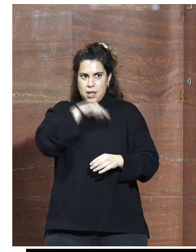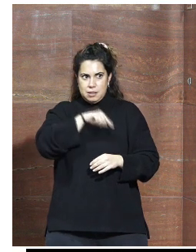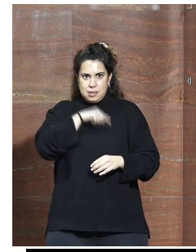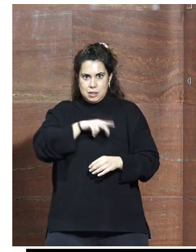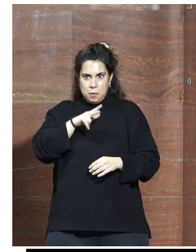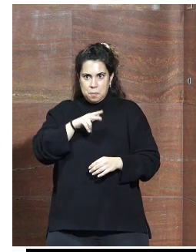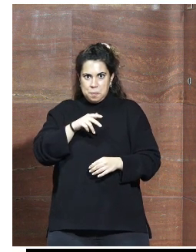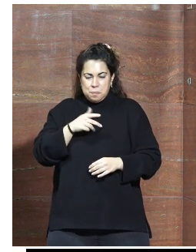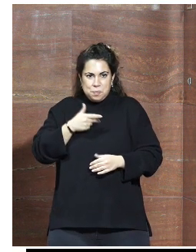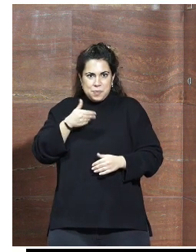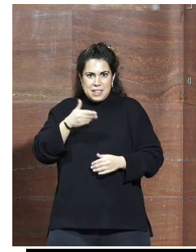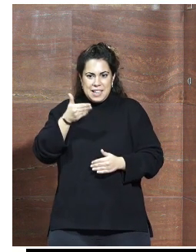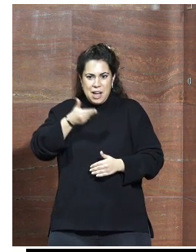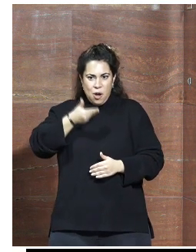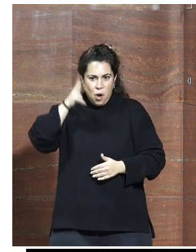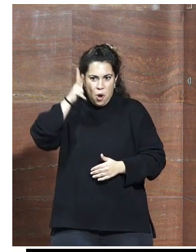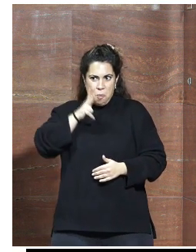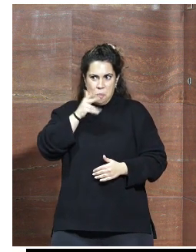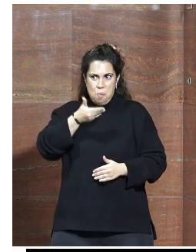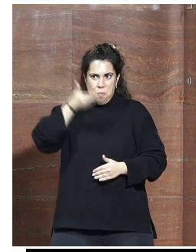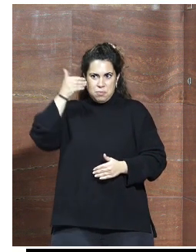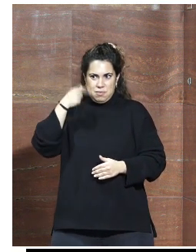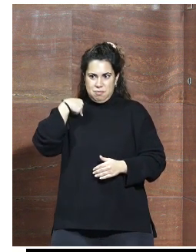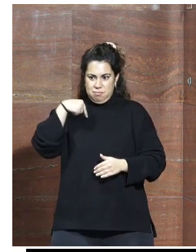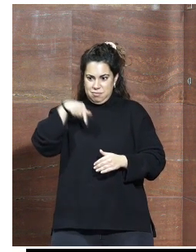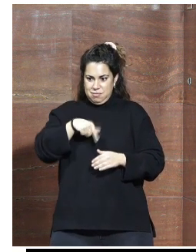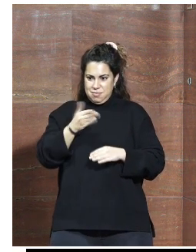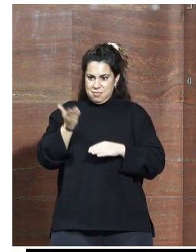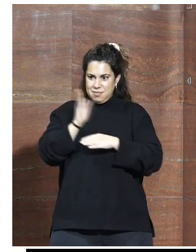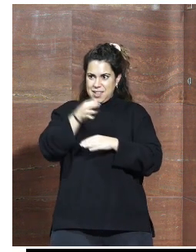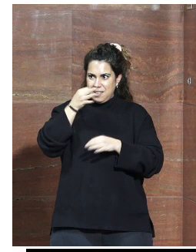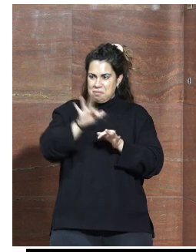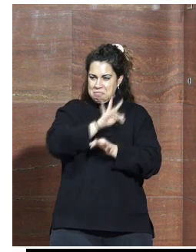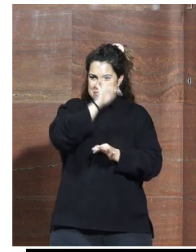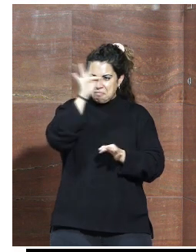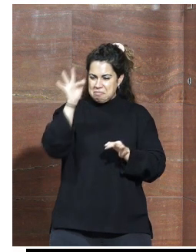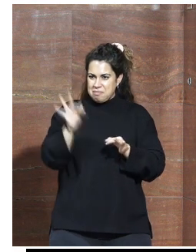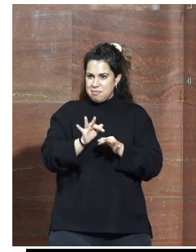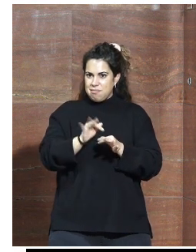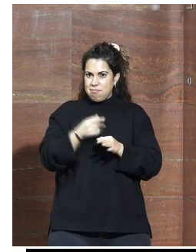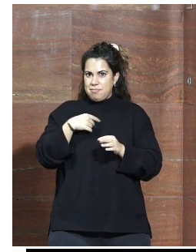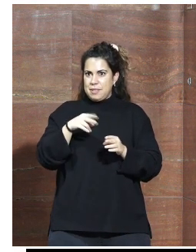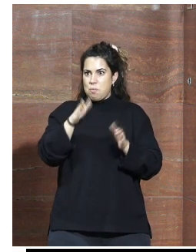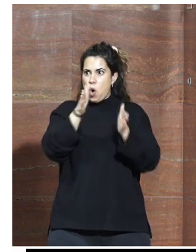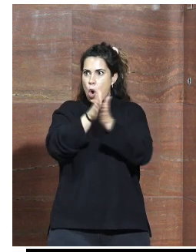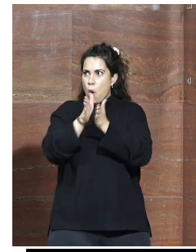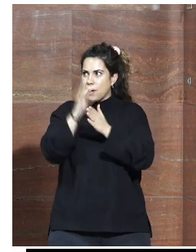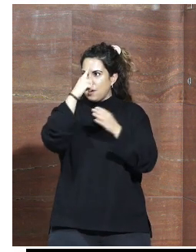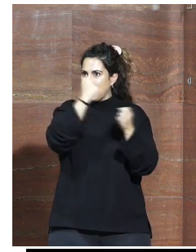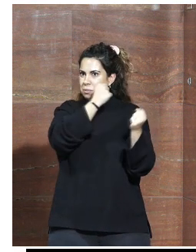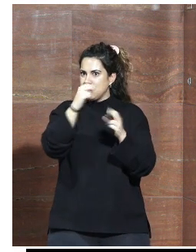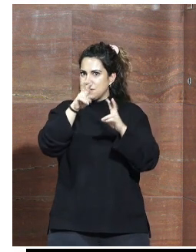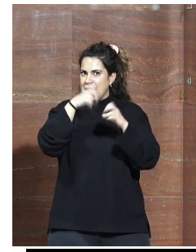presentar esta mesa acompañado en este momento y toda la tarde por grandes de la accesibilidad universal y de la